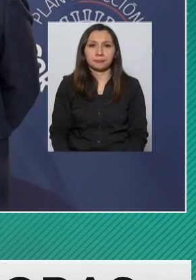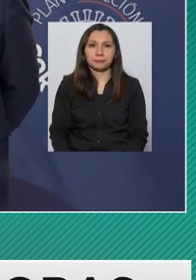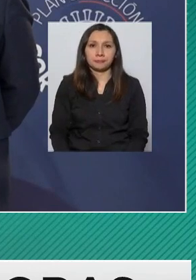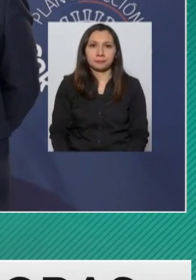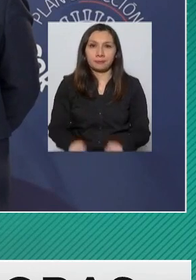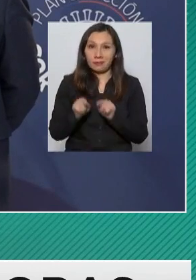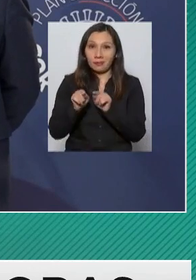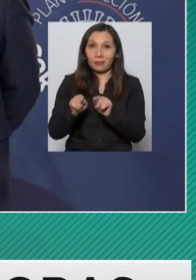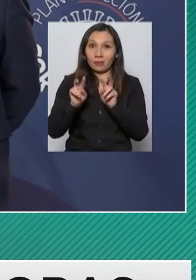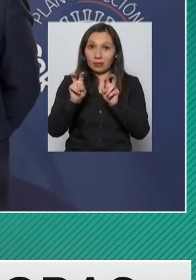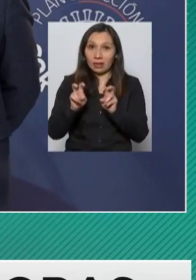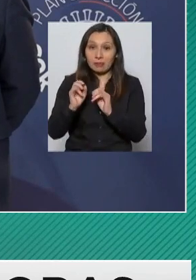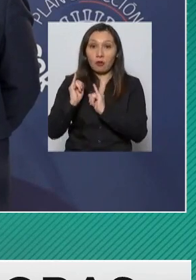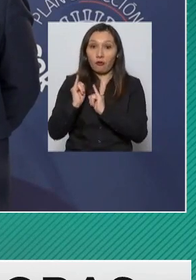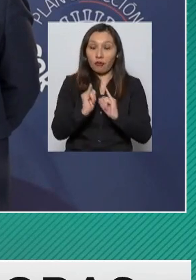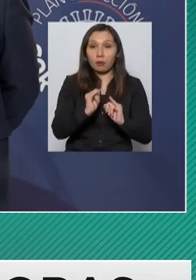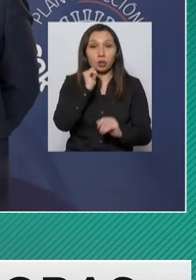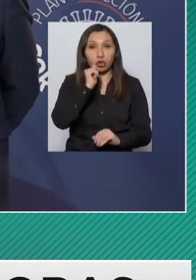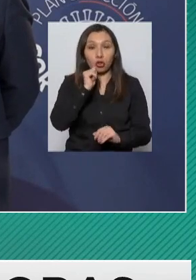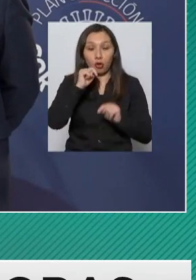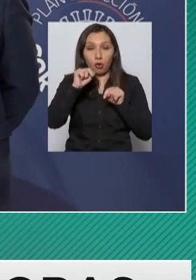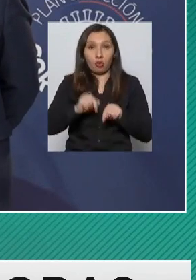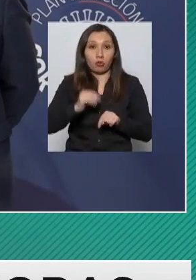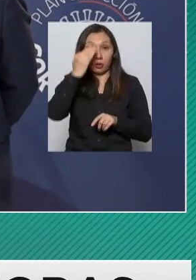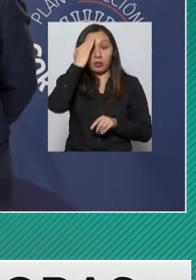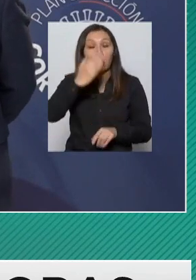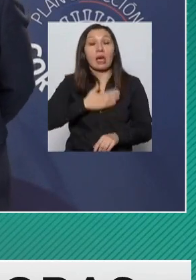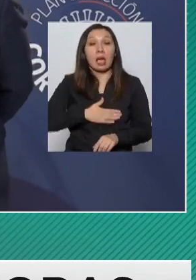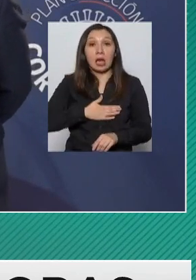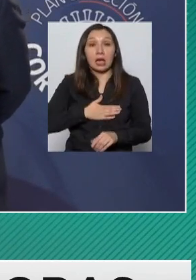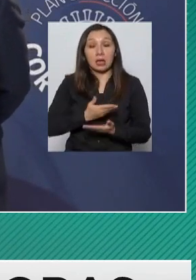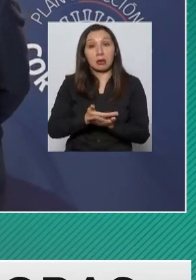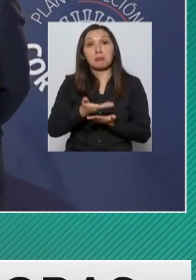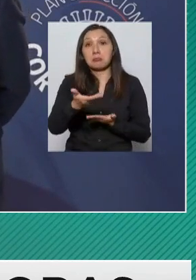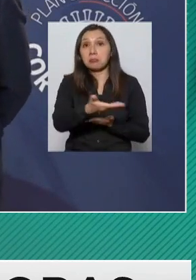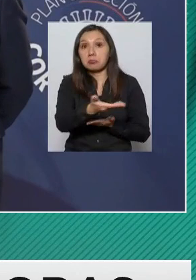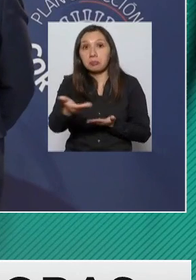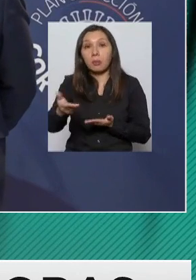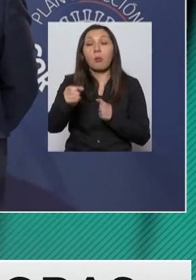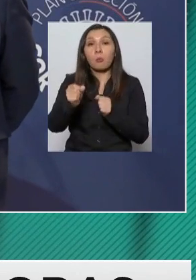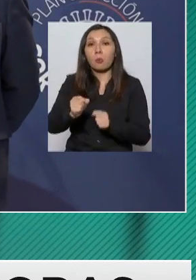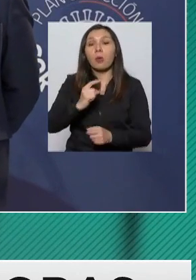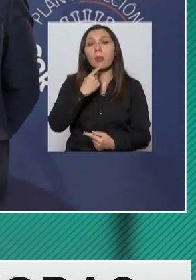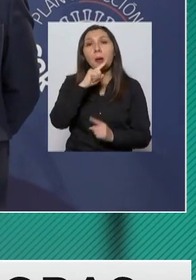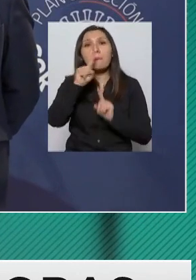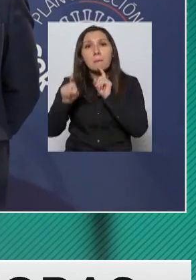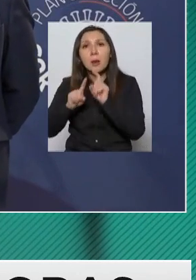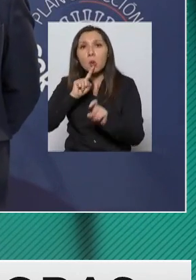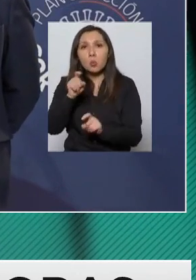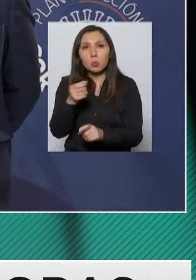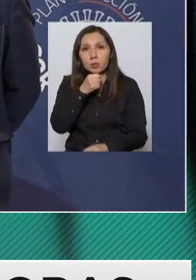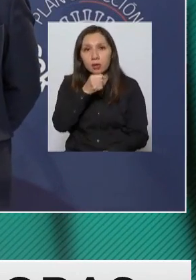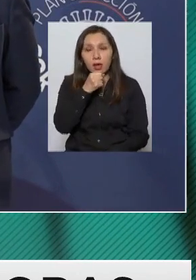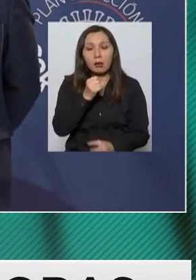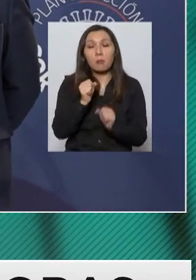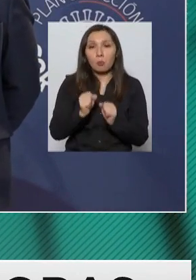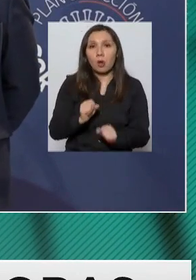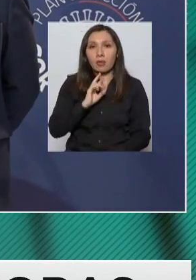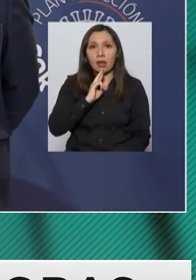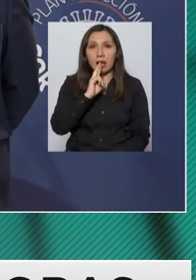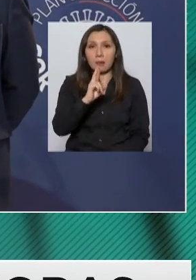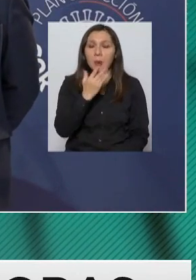eso es cuanto al informe diario del día de hoy quisiera ceder la palabra para poder recibir sus preguntas y puede